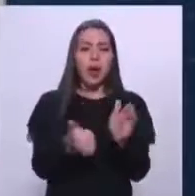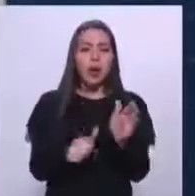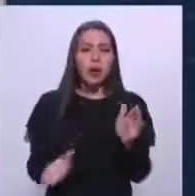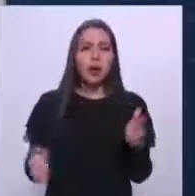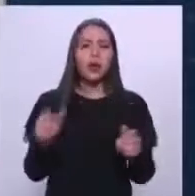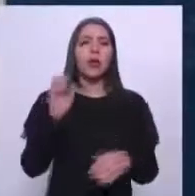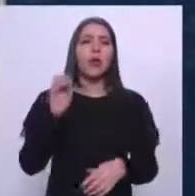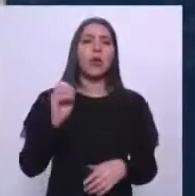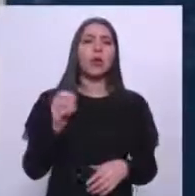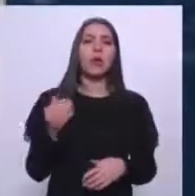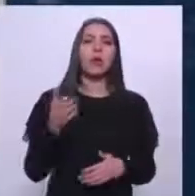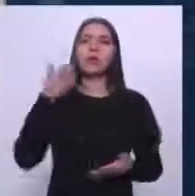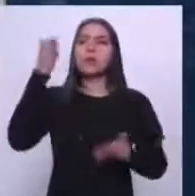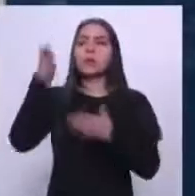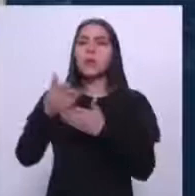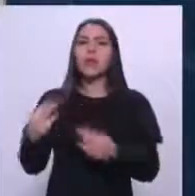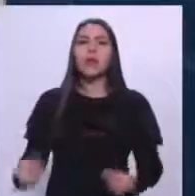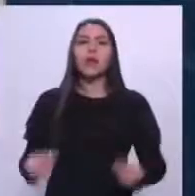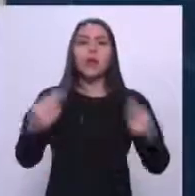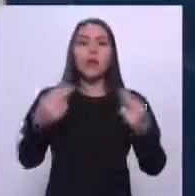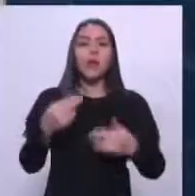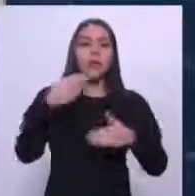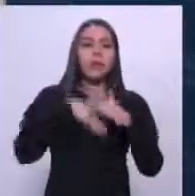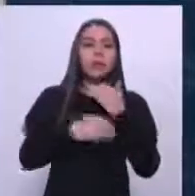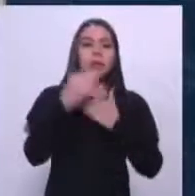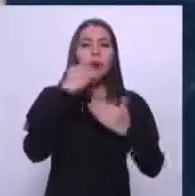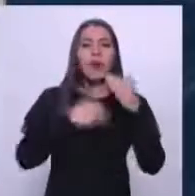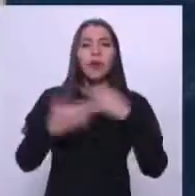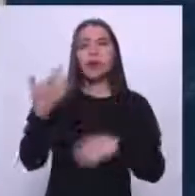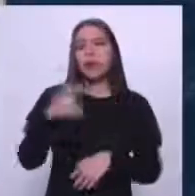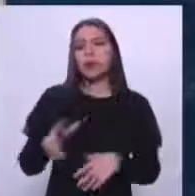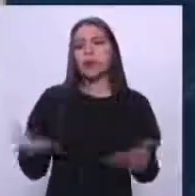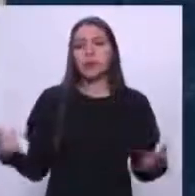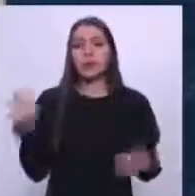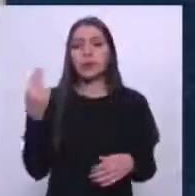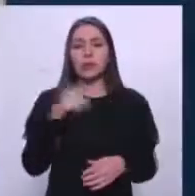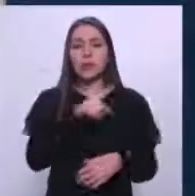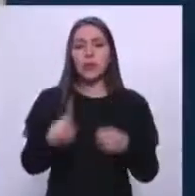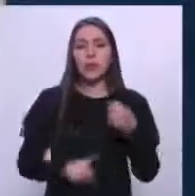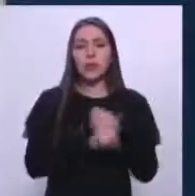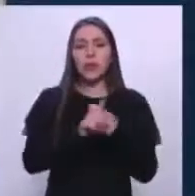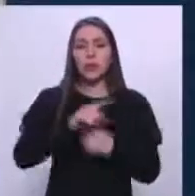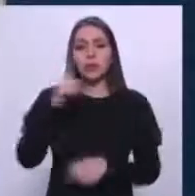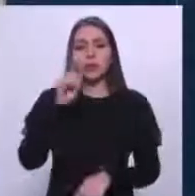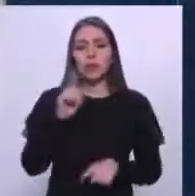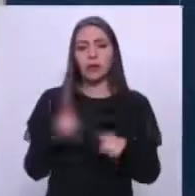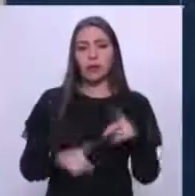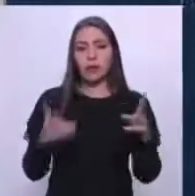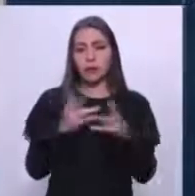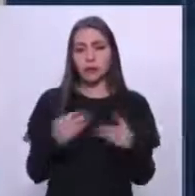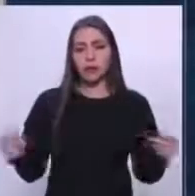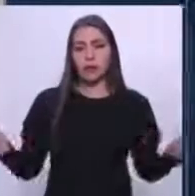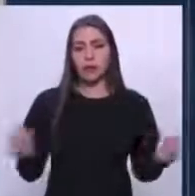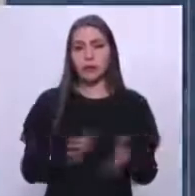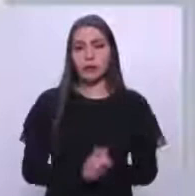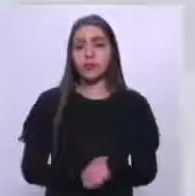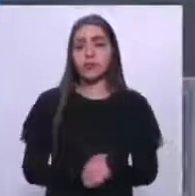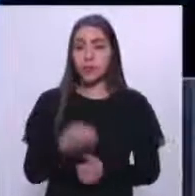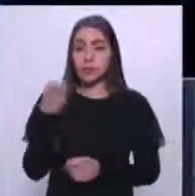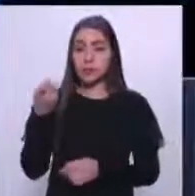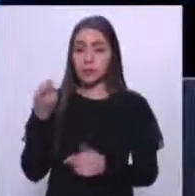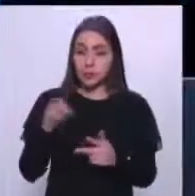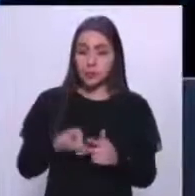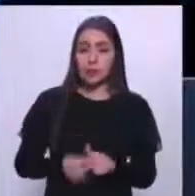los restaurantes, en fin. Entonces hay una problemática a resolver ahí. Sí, que esa es la problemática inicial por la